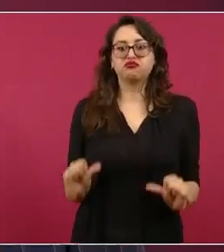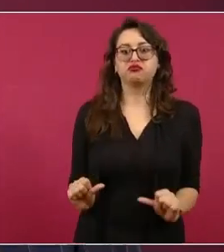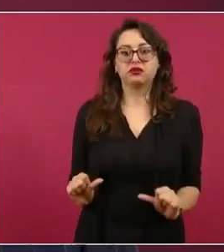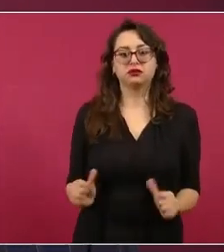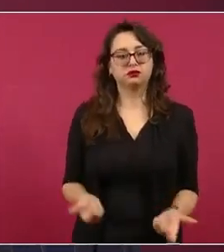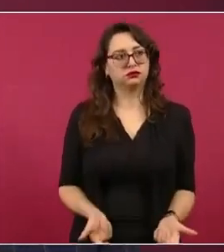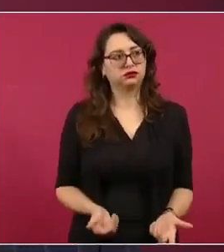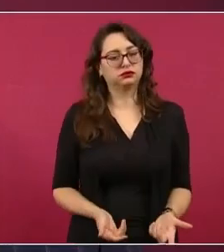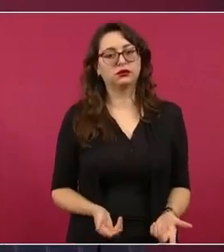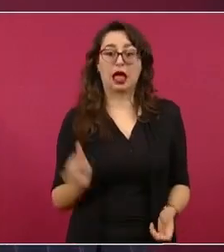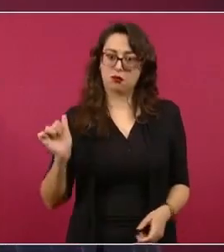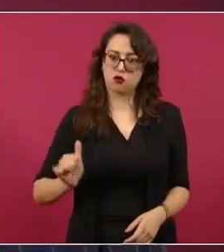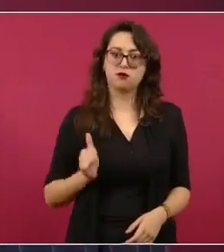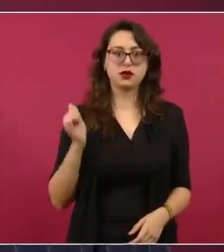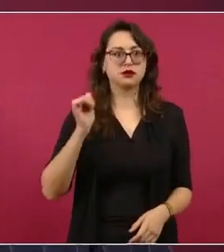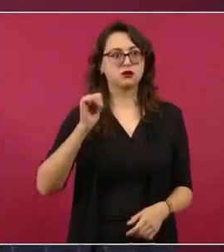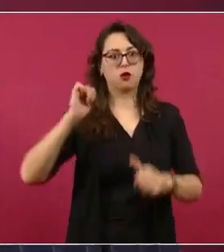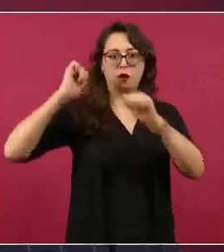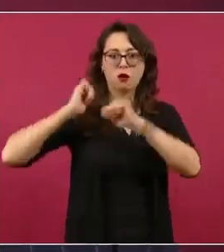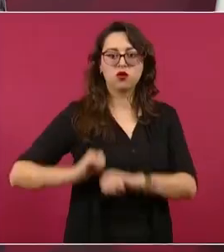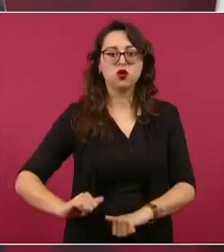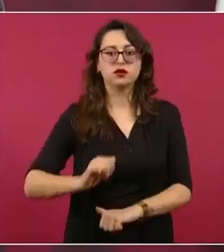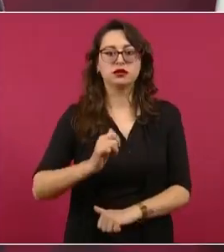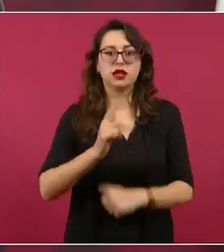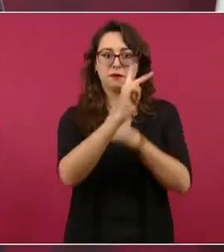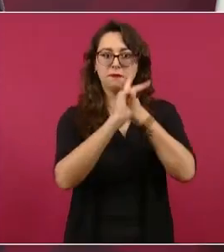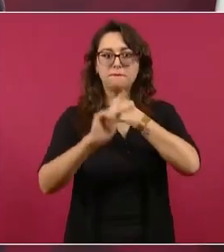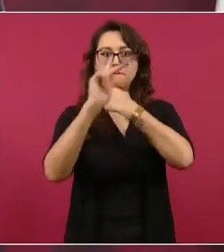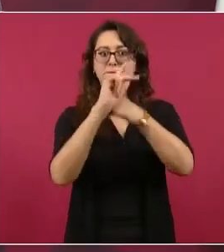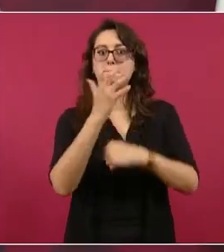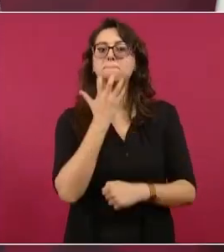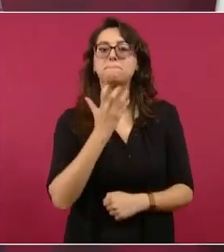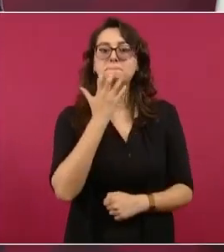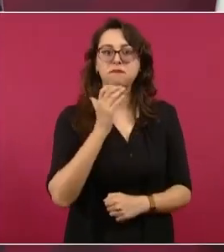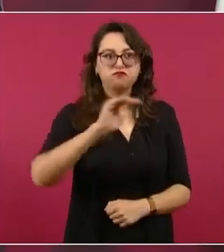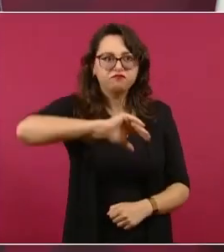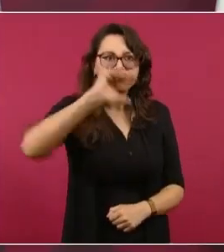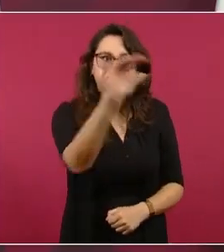con el compromiso de que